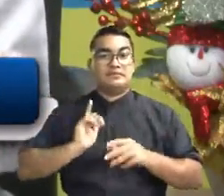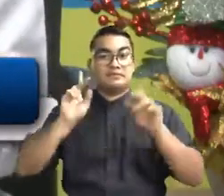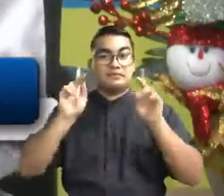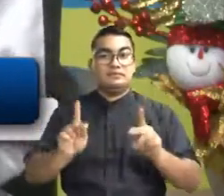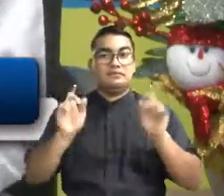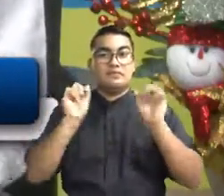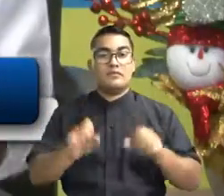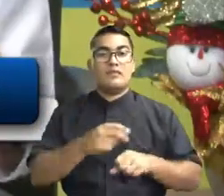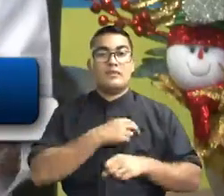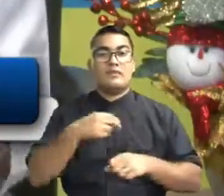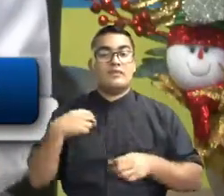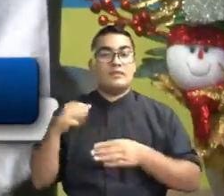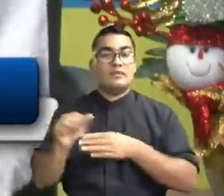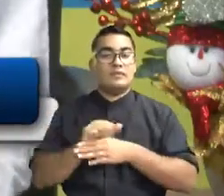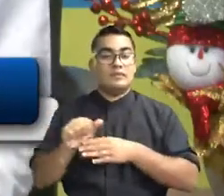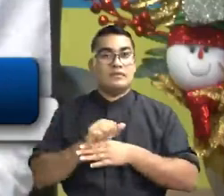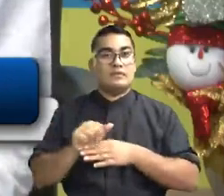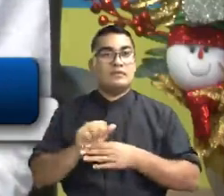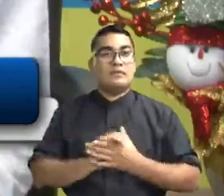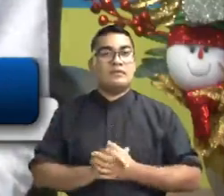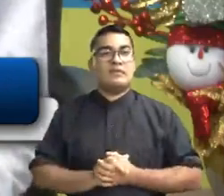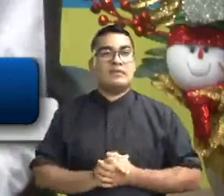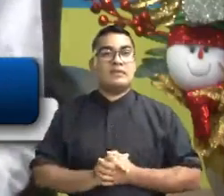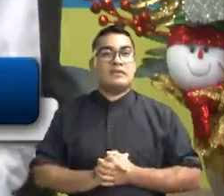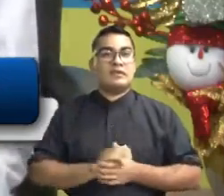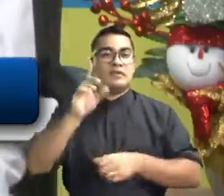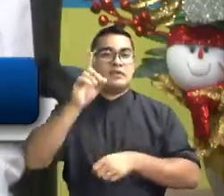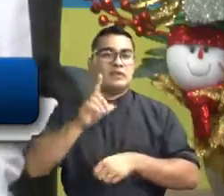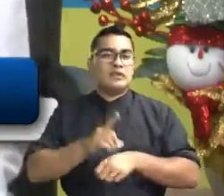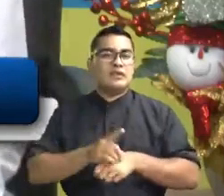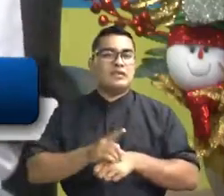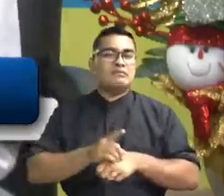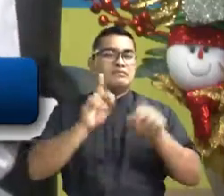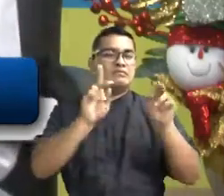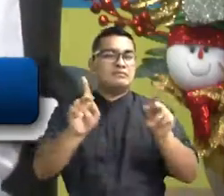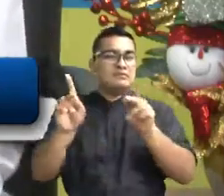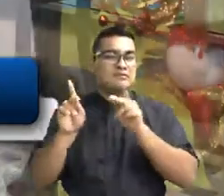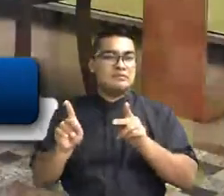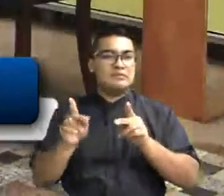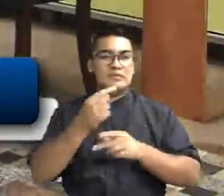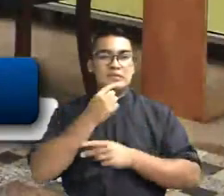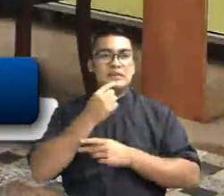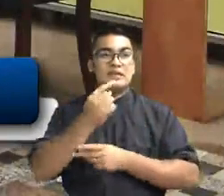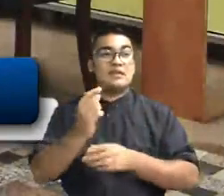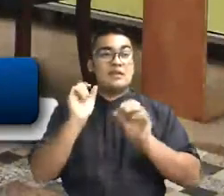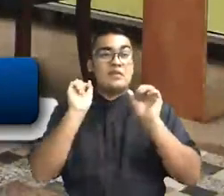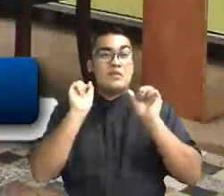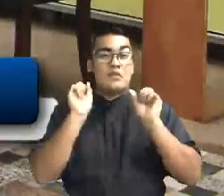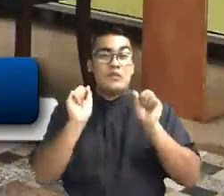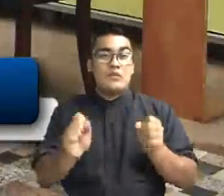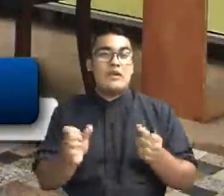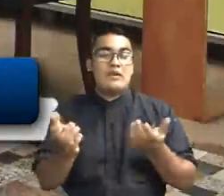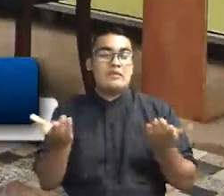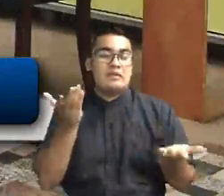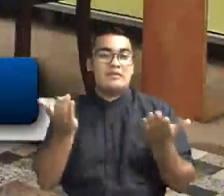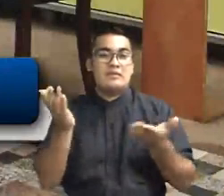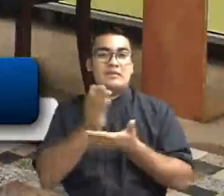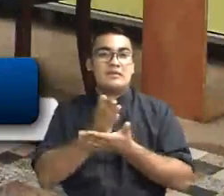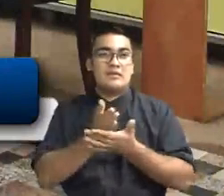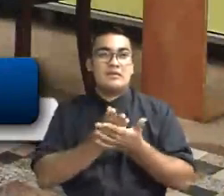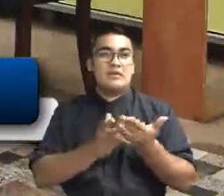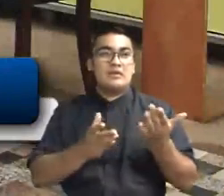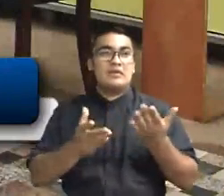este tipo de terapia pulmonar. Doctora, ¿estos pacientes les puede dar algún cuadro en el que